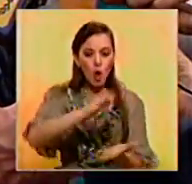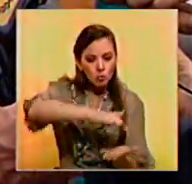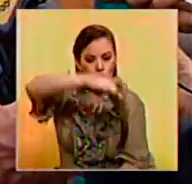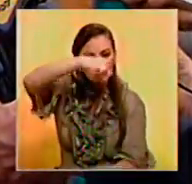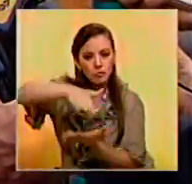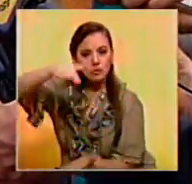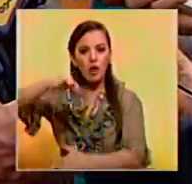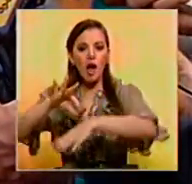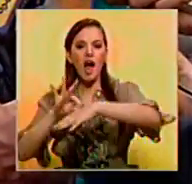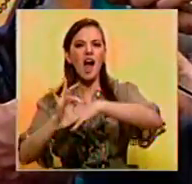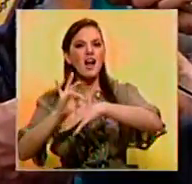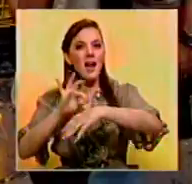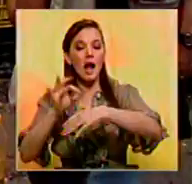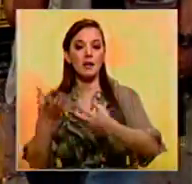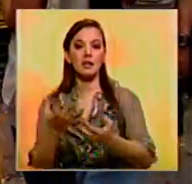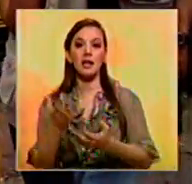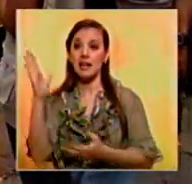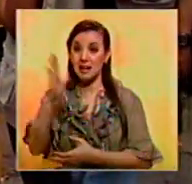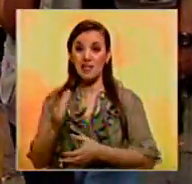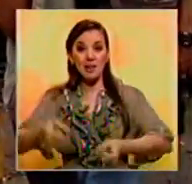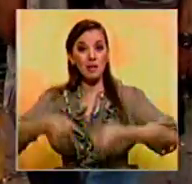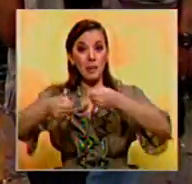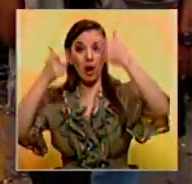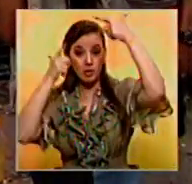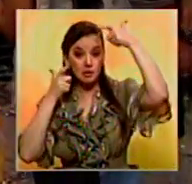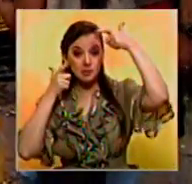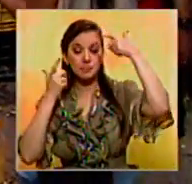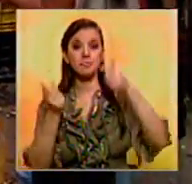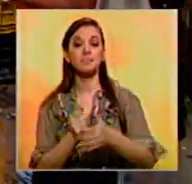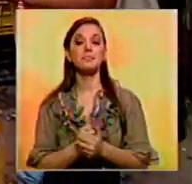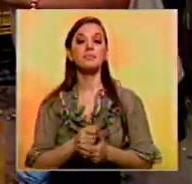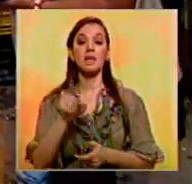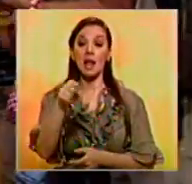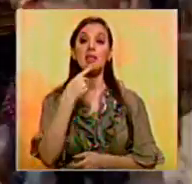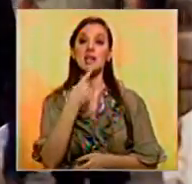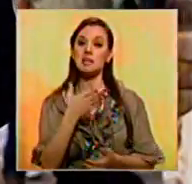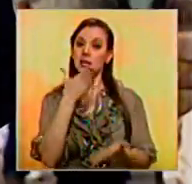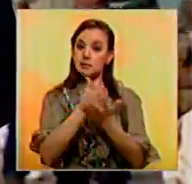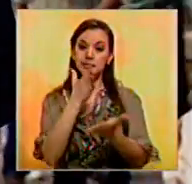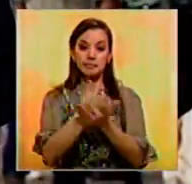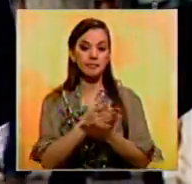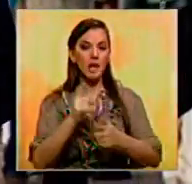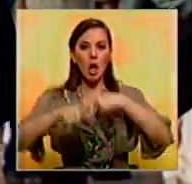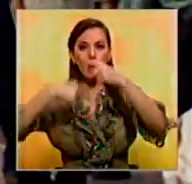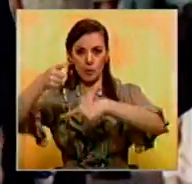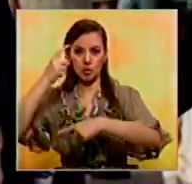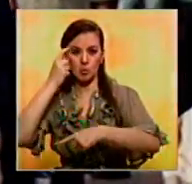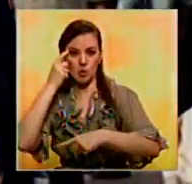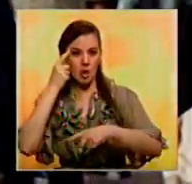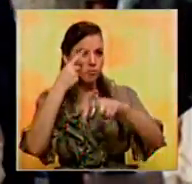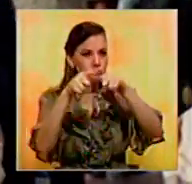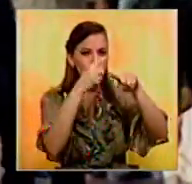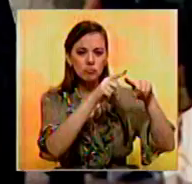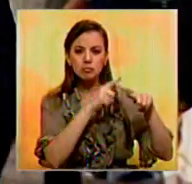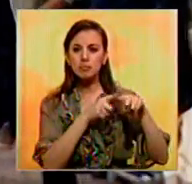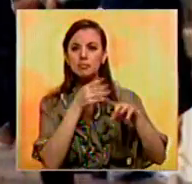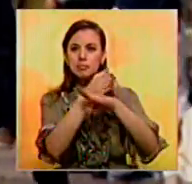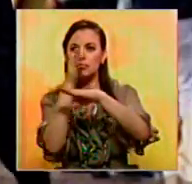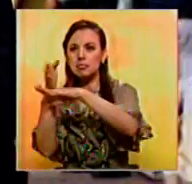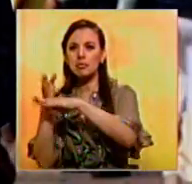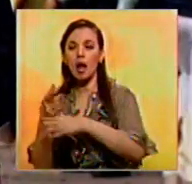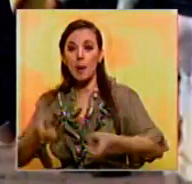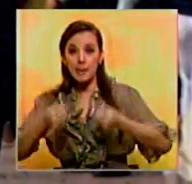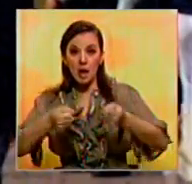que proceden de mercado. Las autoridades informaron que operativos como este se continuarán realizando en los próximos días en los distintos establecimientos comerciales y